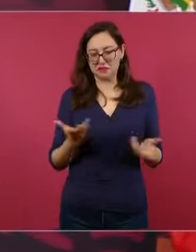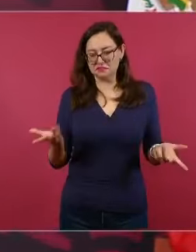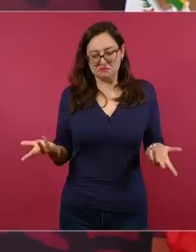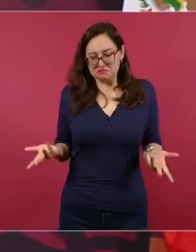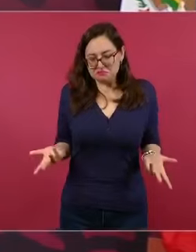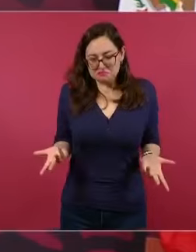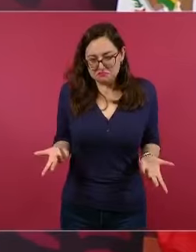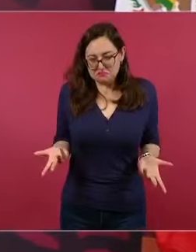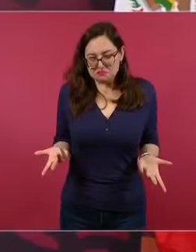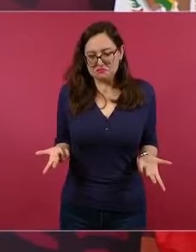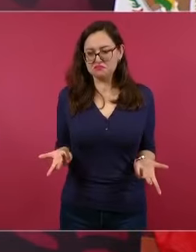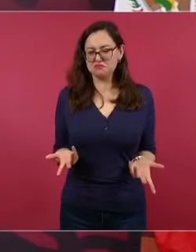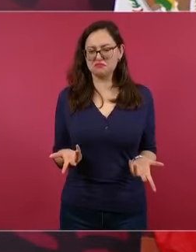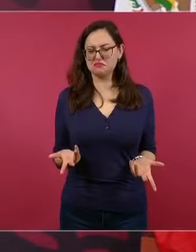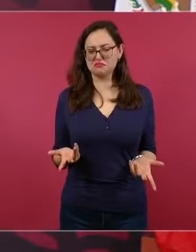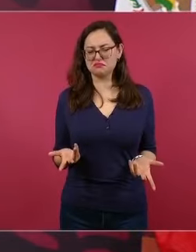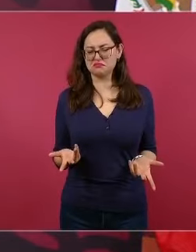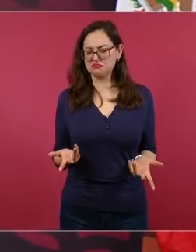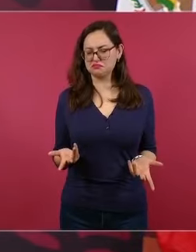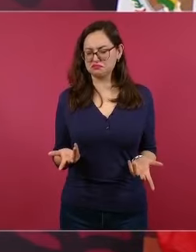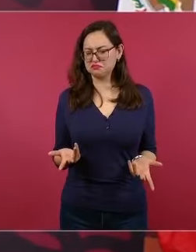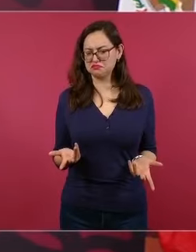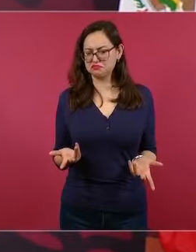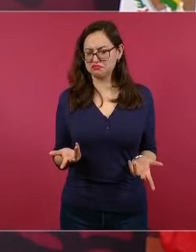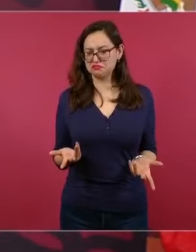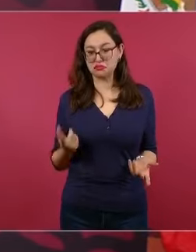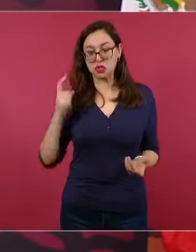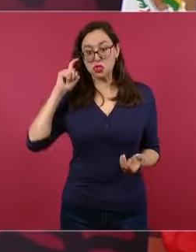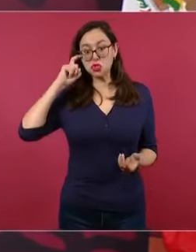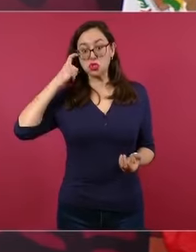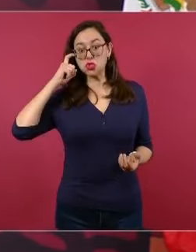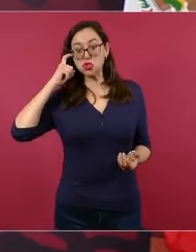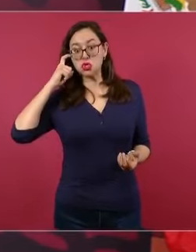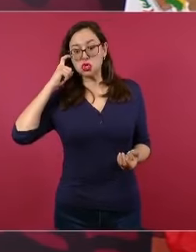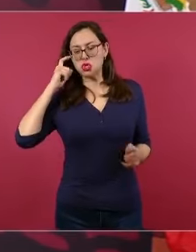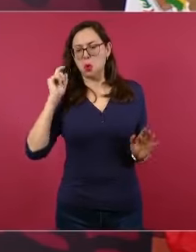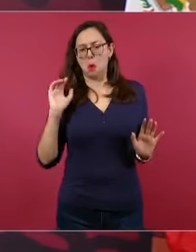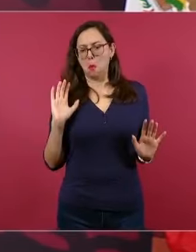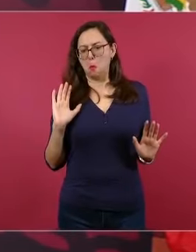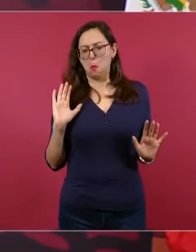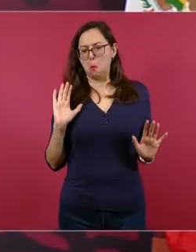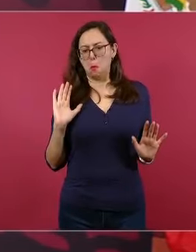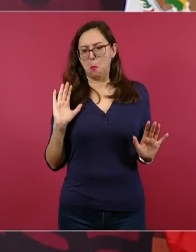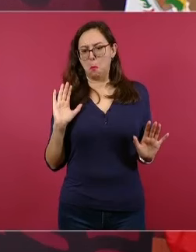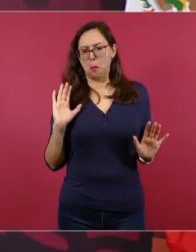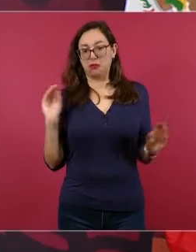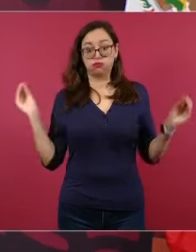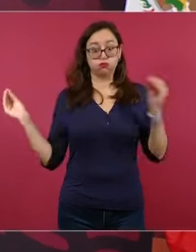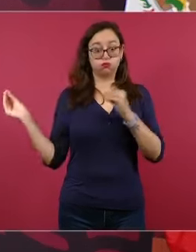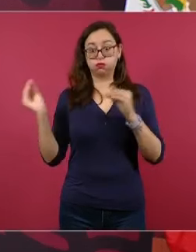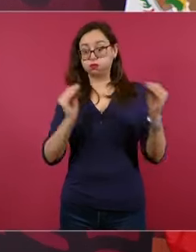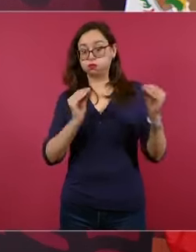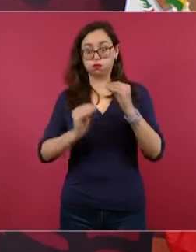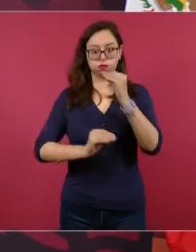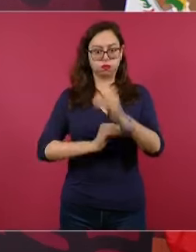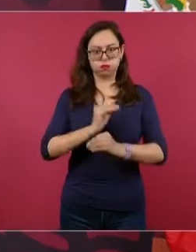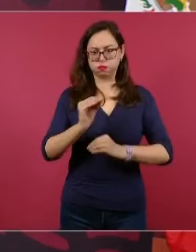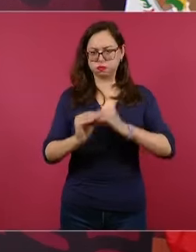Entonces no hay que este enojarnos y no pelearnos